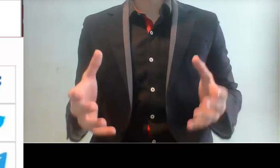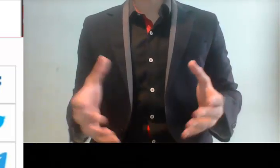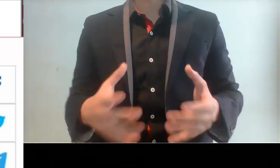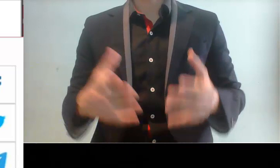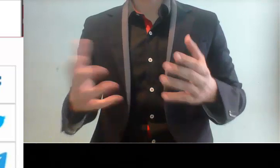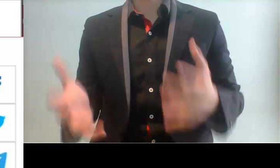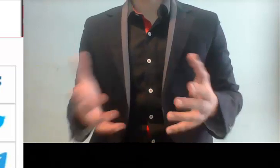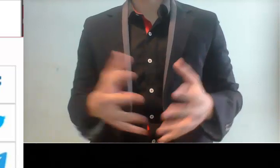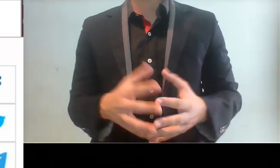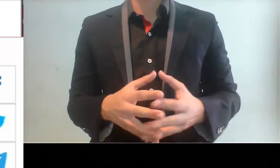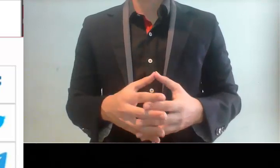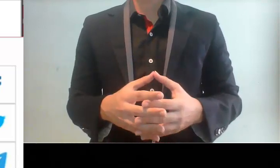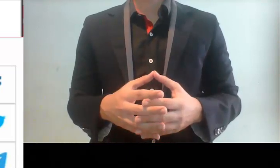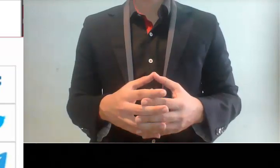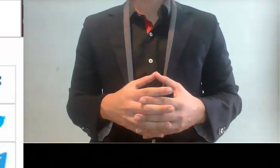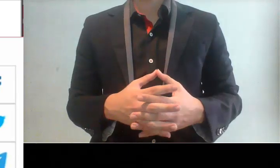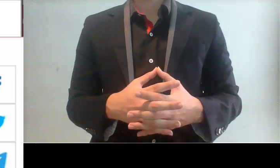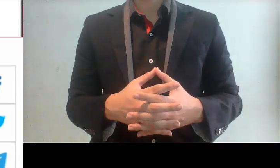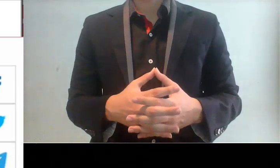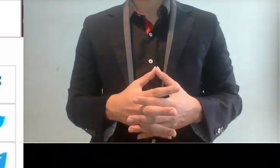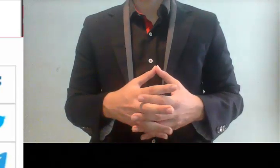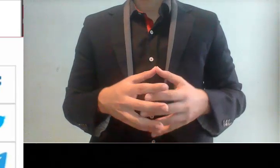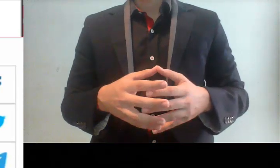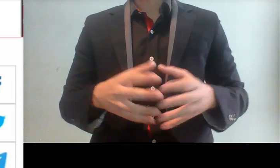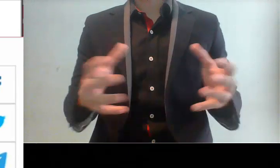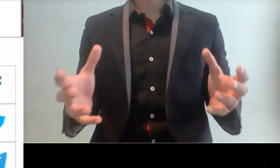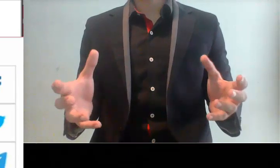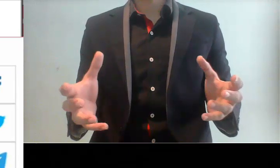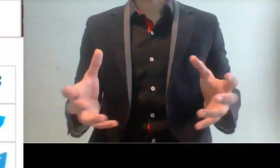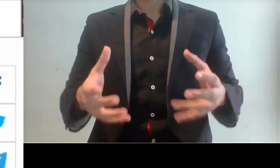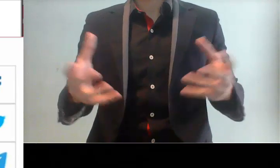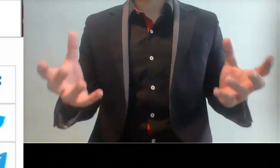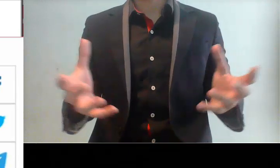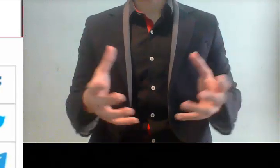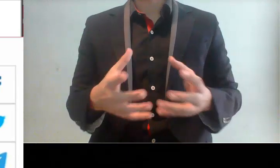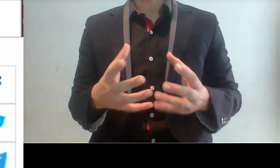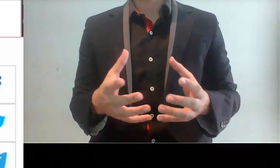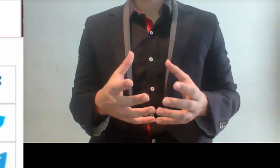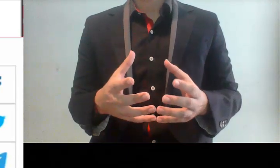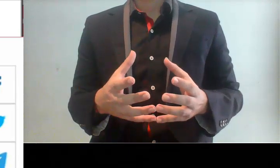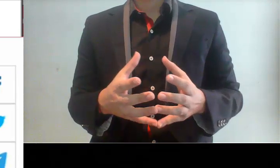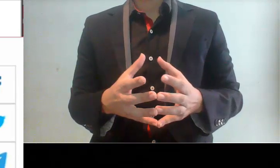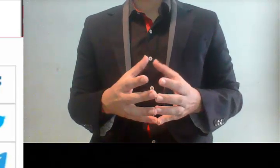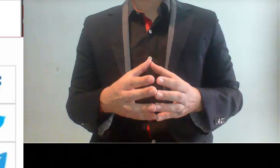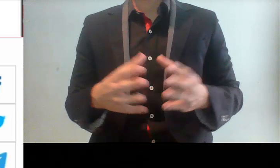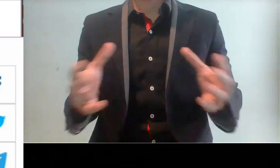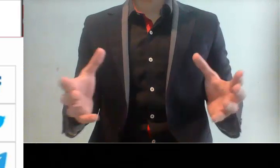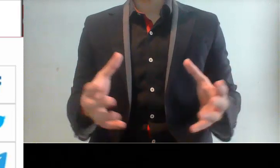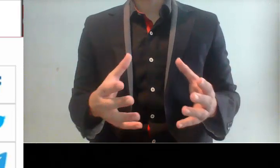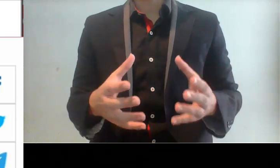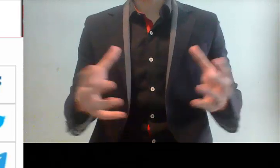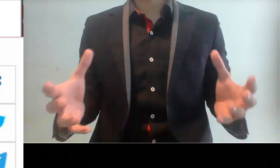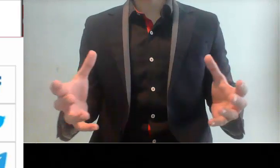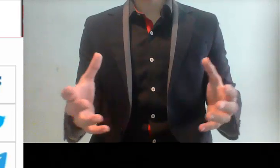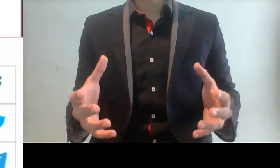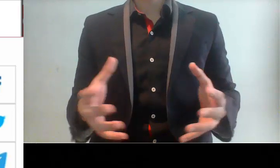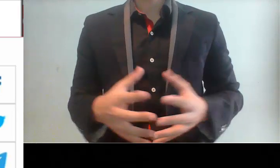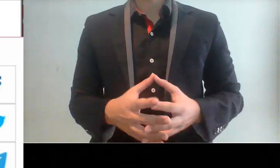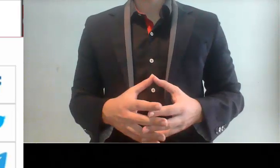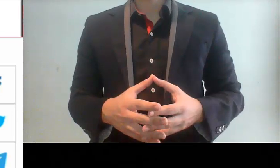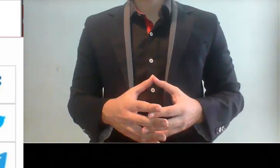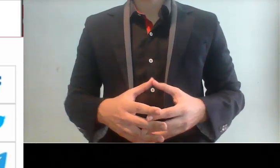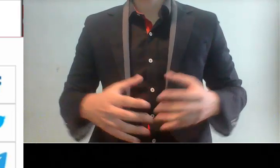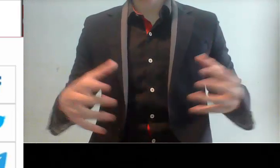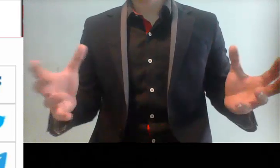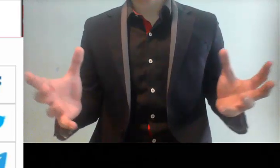cuando se conecta a una red determinada, esta infecte a todos los demás computadores que están conectados. Eso puede incluir hasta servidores, e